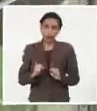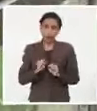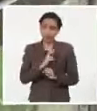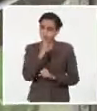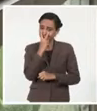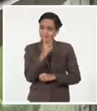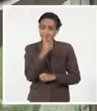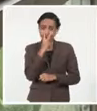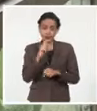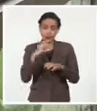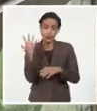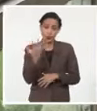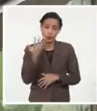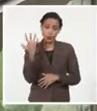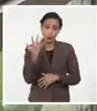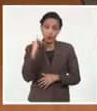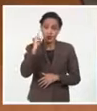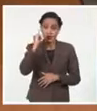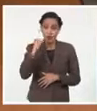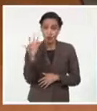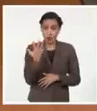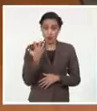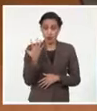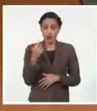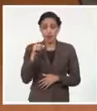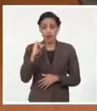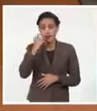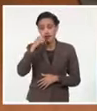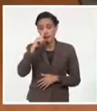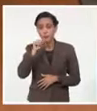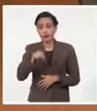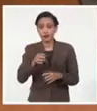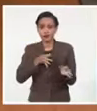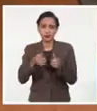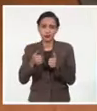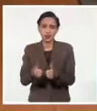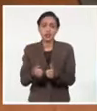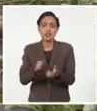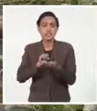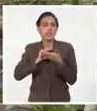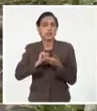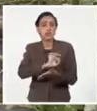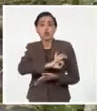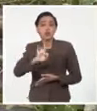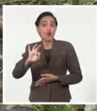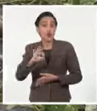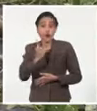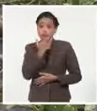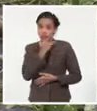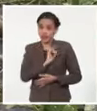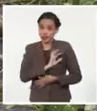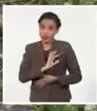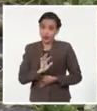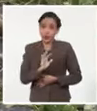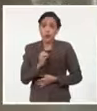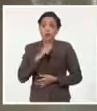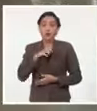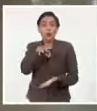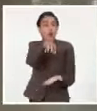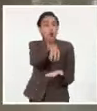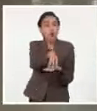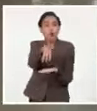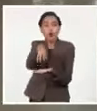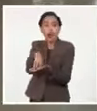desde que pasó el huracán para su restablecimiento. Los servicios nunca se han afectado, incluso en los lugares donde ha